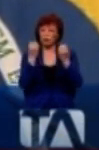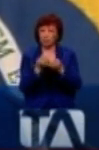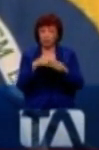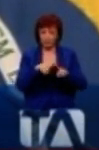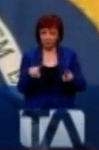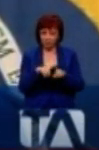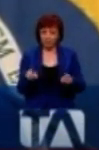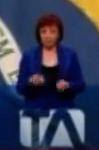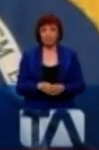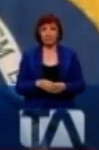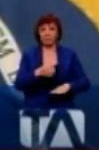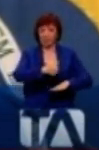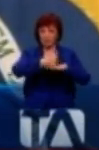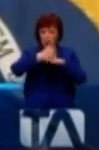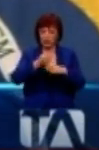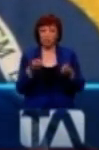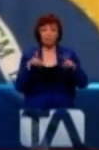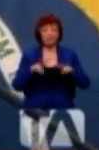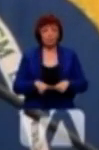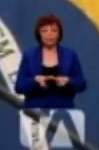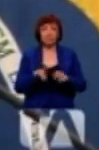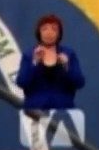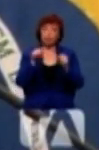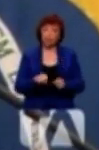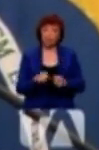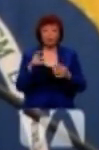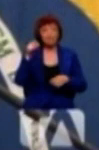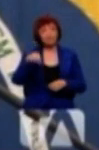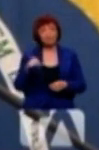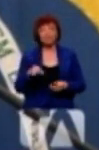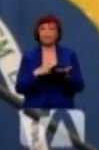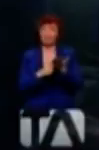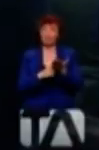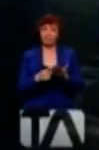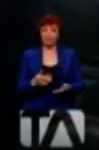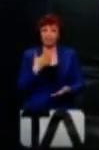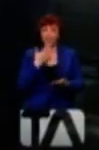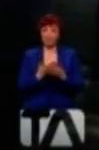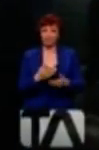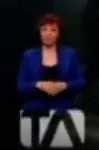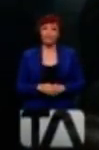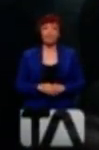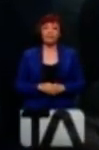cuyos emblemáticos dirigentes nos distinguen con su presencia esta noche.